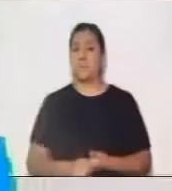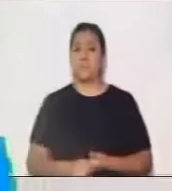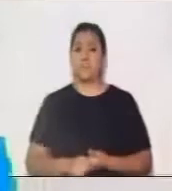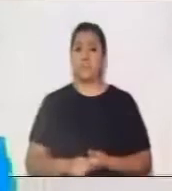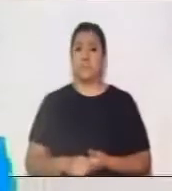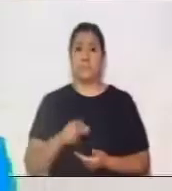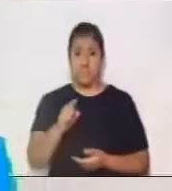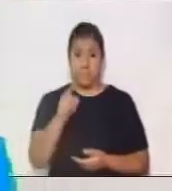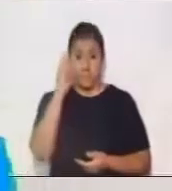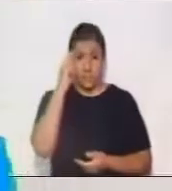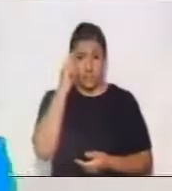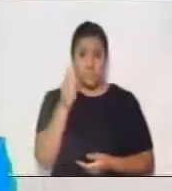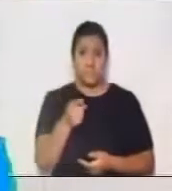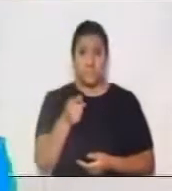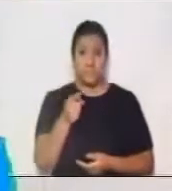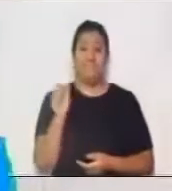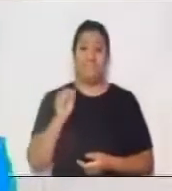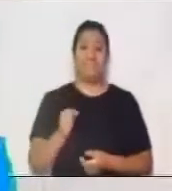7.